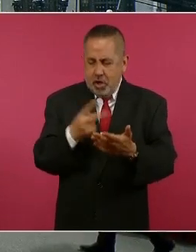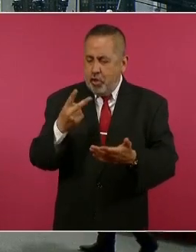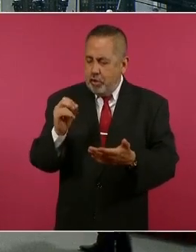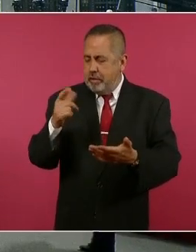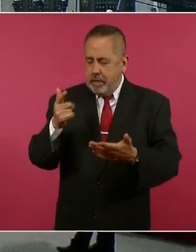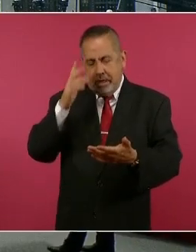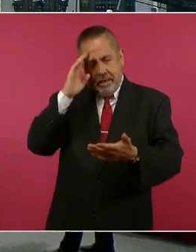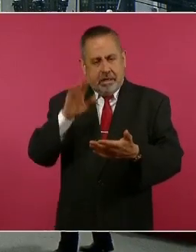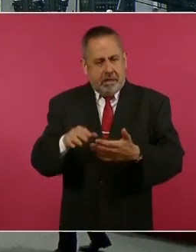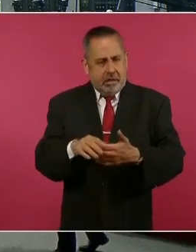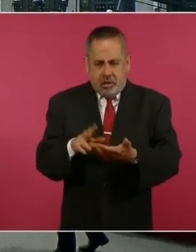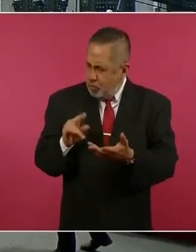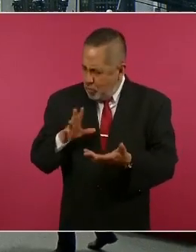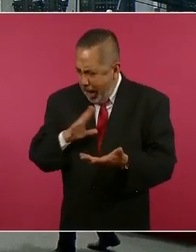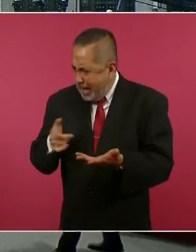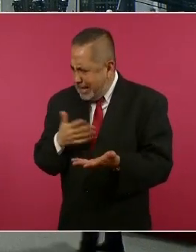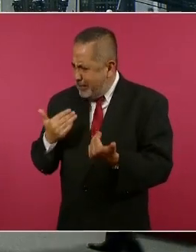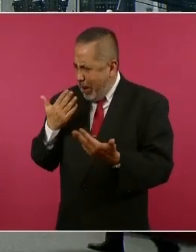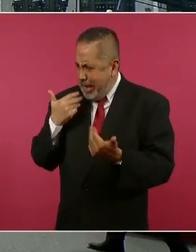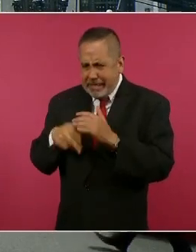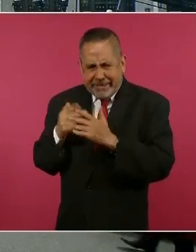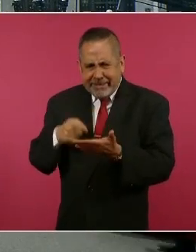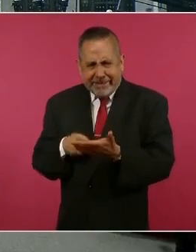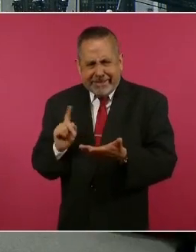207. No, pero no está.